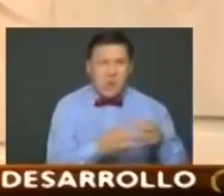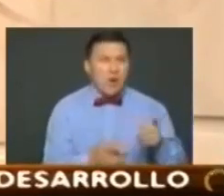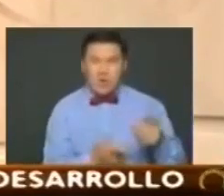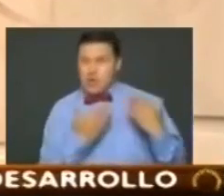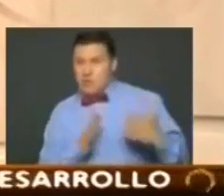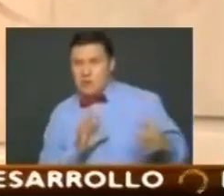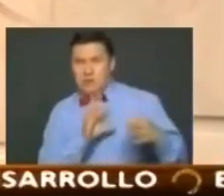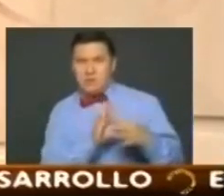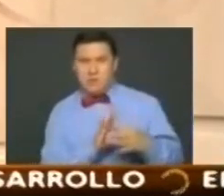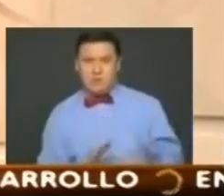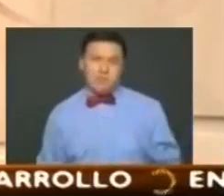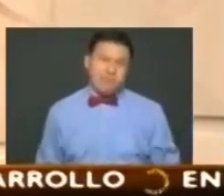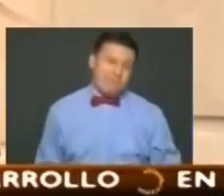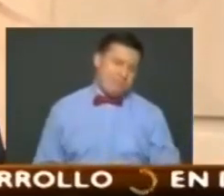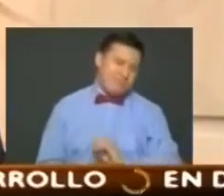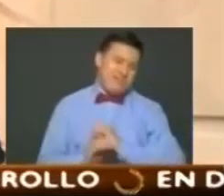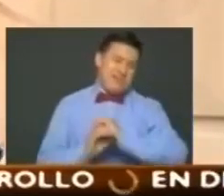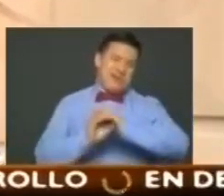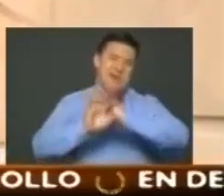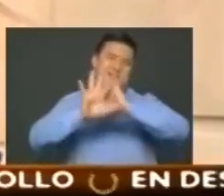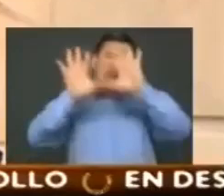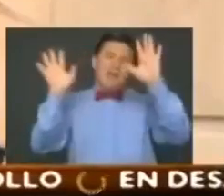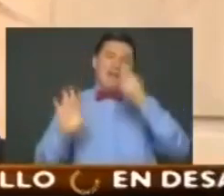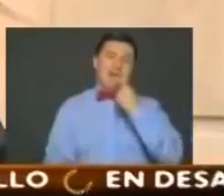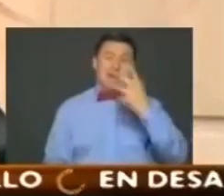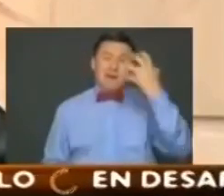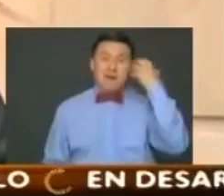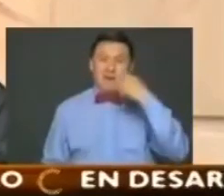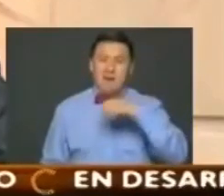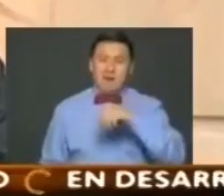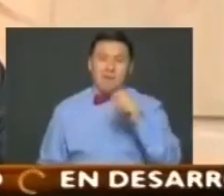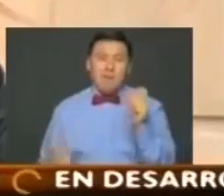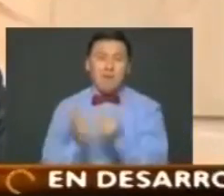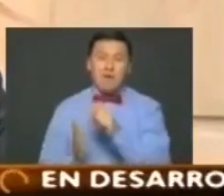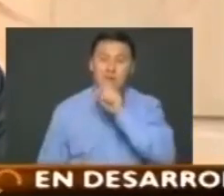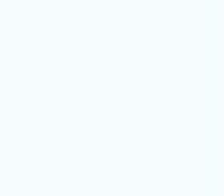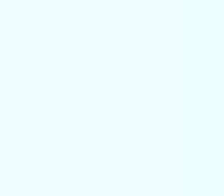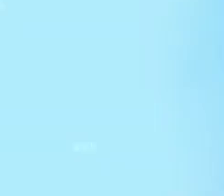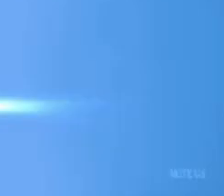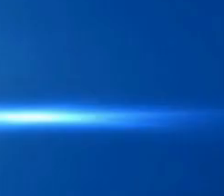Más claro no canta el gallo, dijo en ese entonces Valencia Cosio.